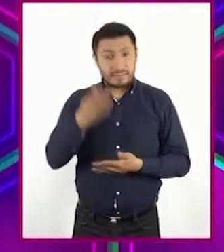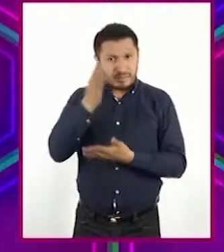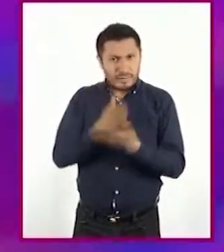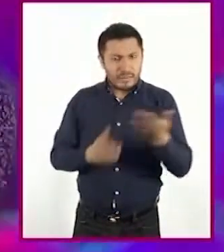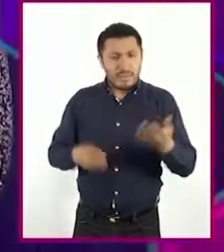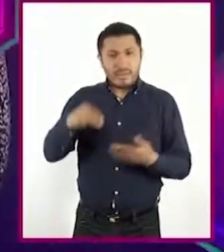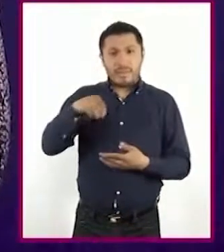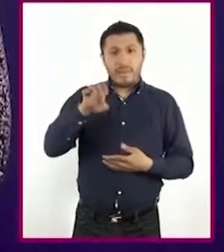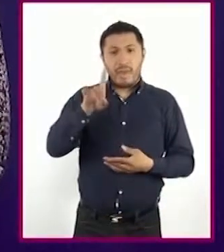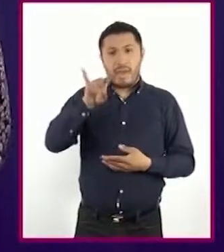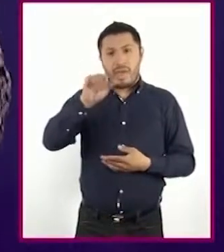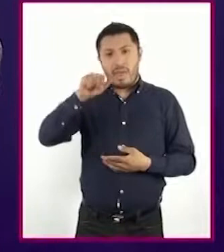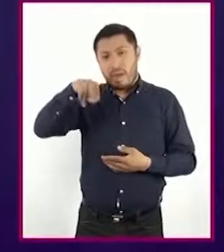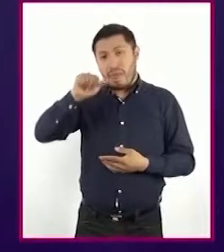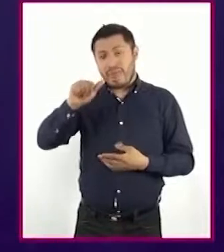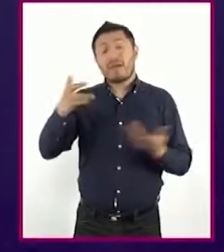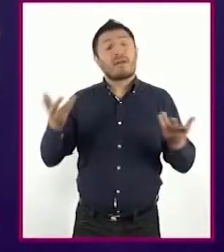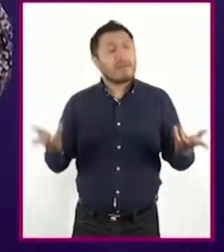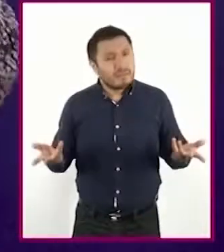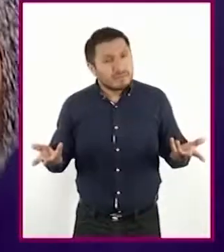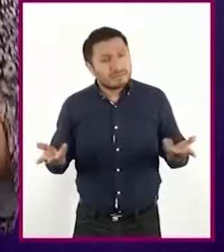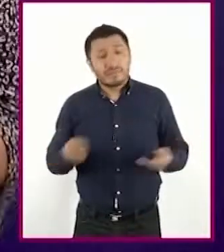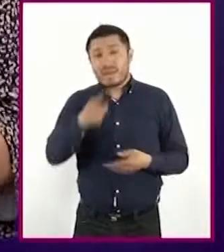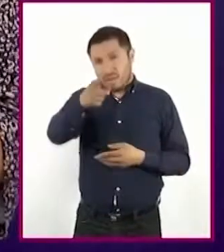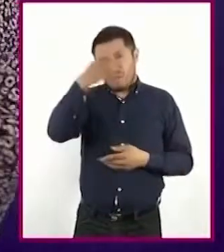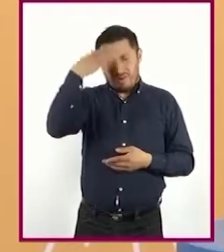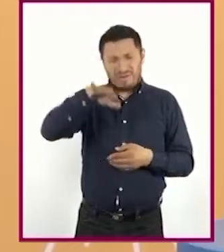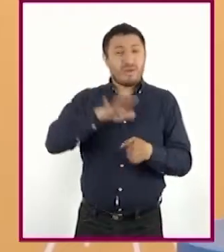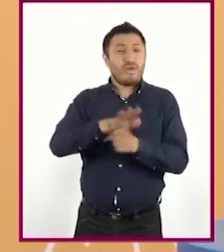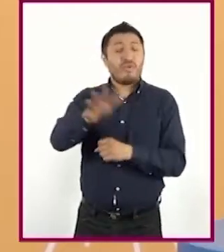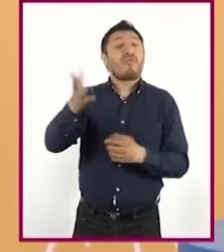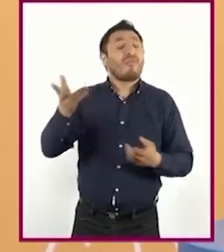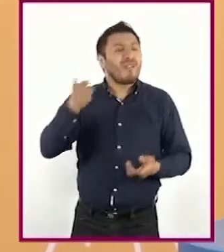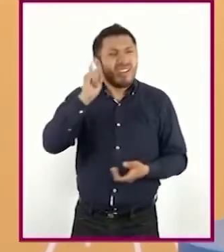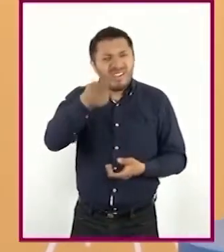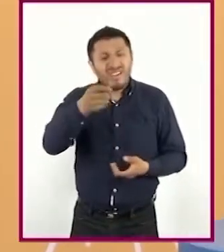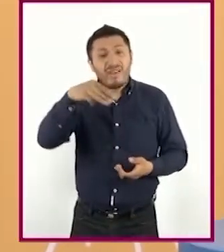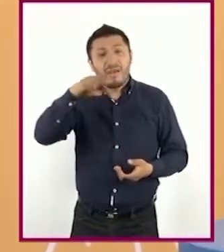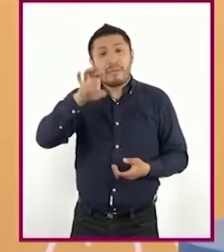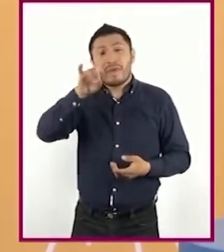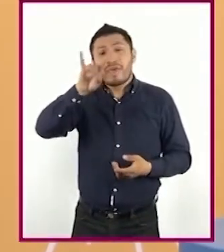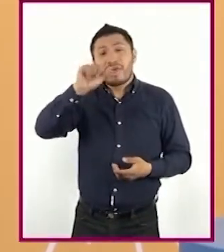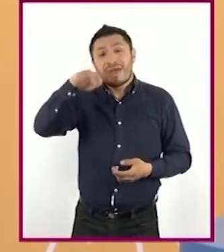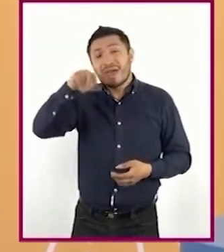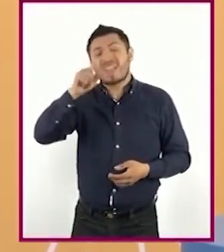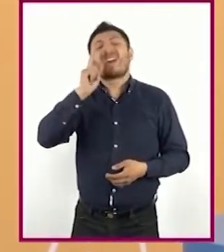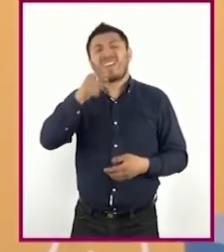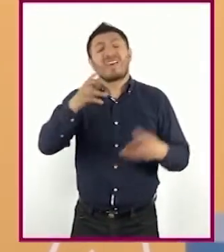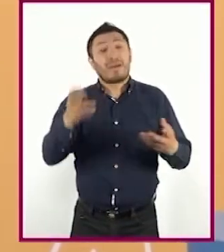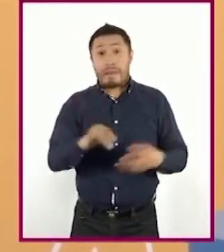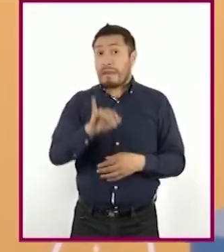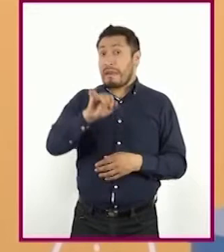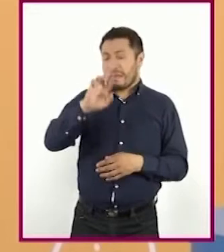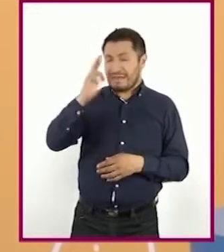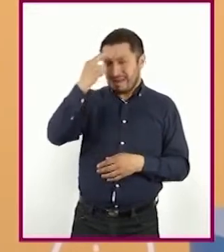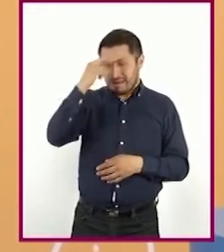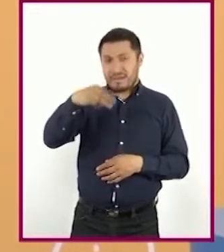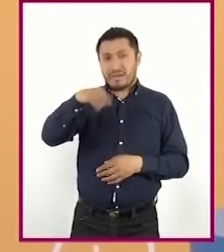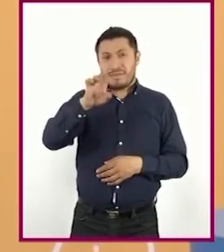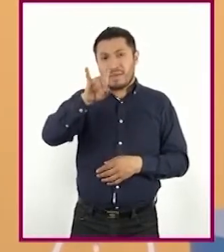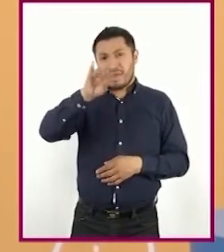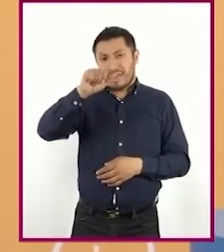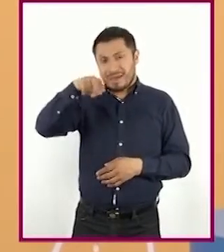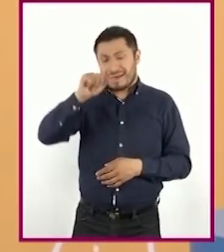Luz? ¿Ustedes ya saben cuál es la mediana? Ah, sí. La mediana es una de las